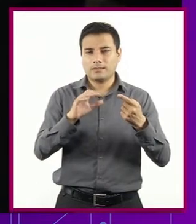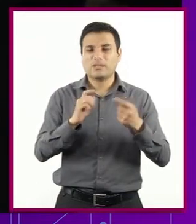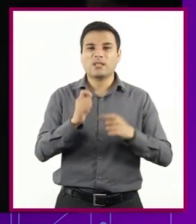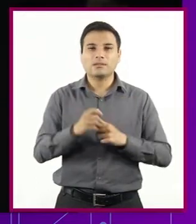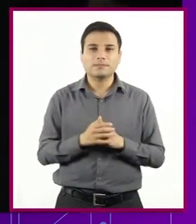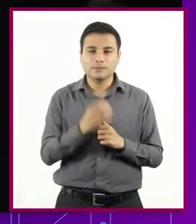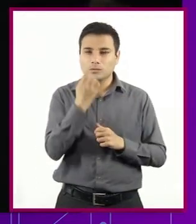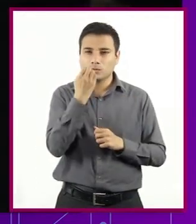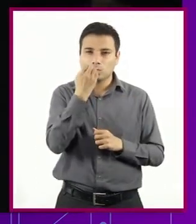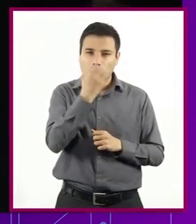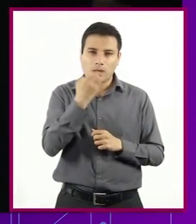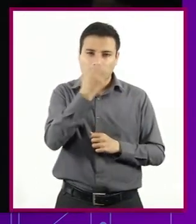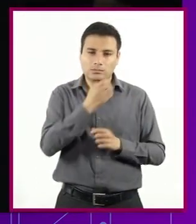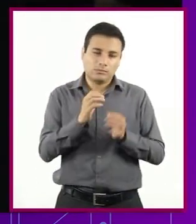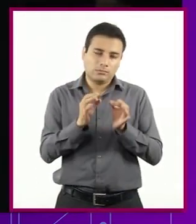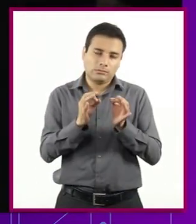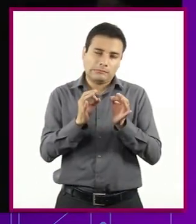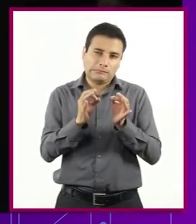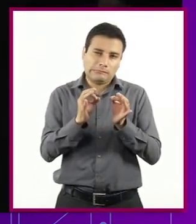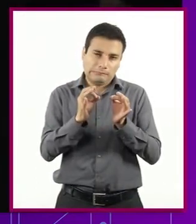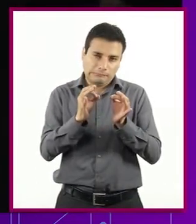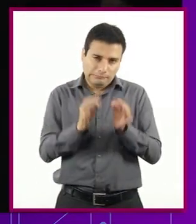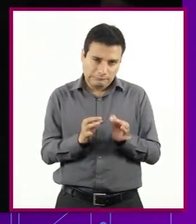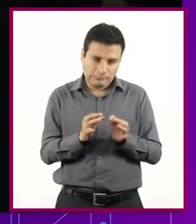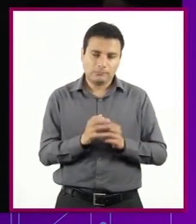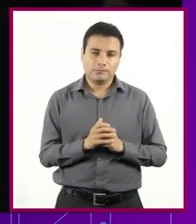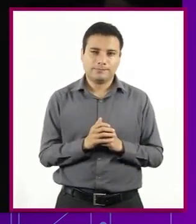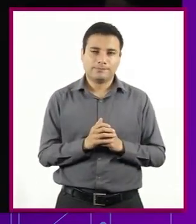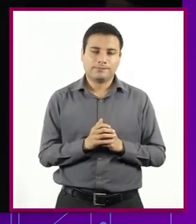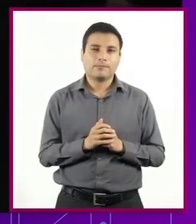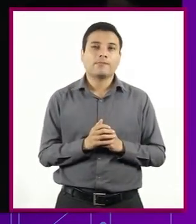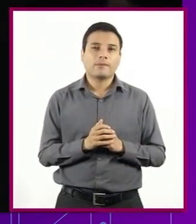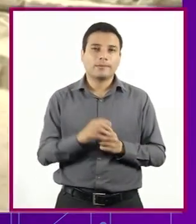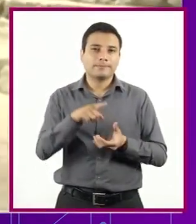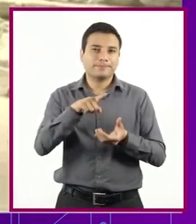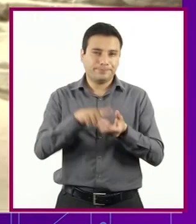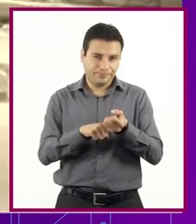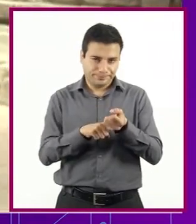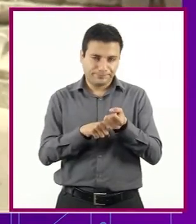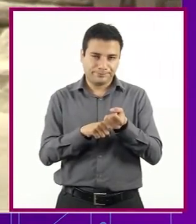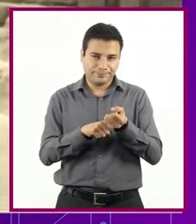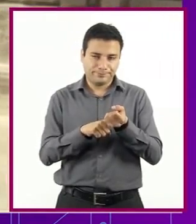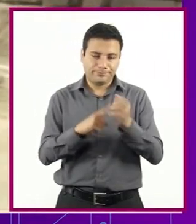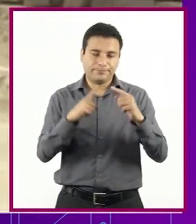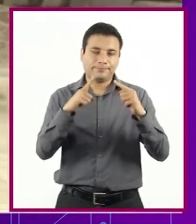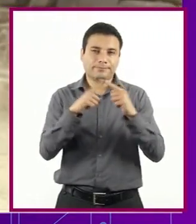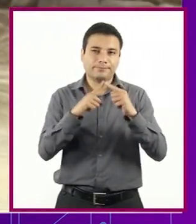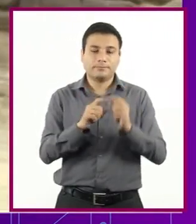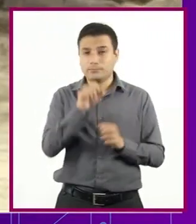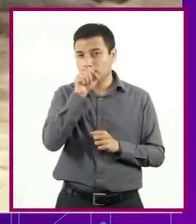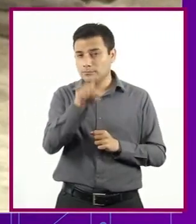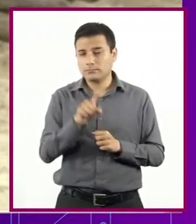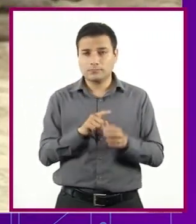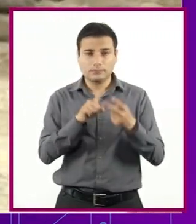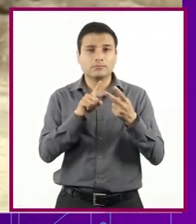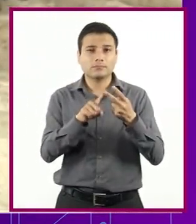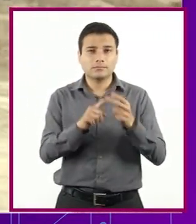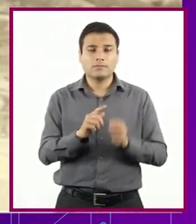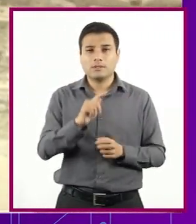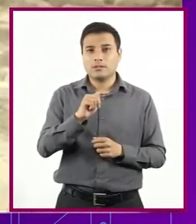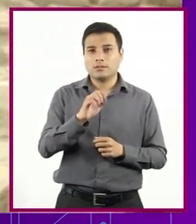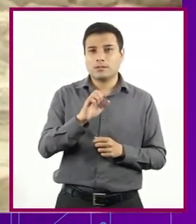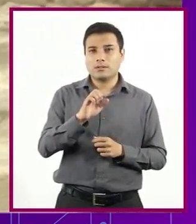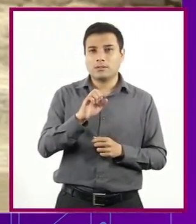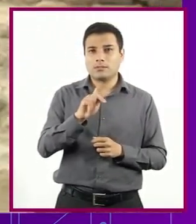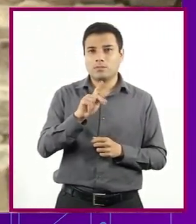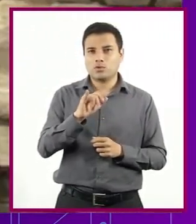además situado, o se encontraban situados estos Calmecac dentro del recinto sagrado. Y por otro lado estaba el Telpochcali, y que eran